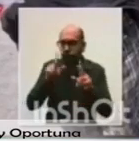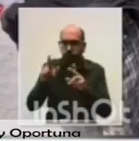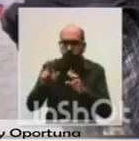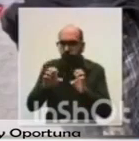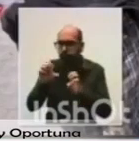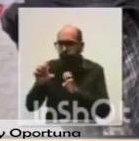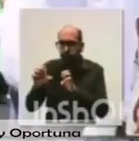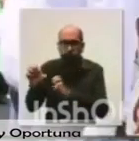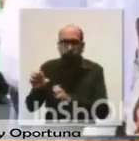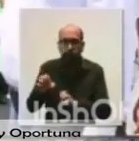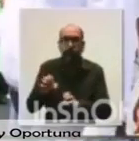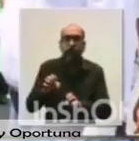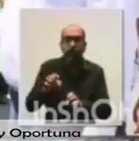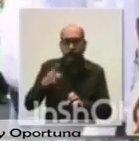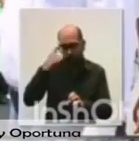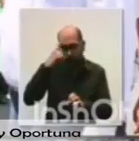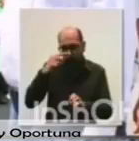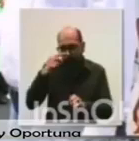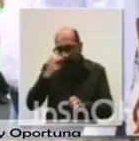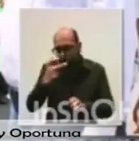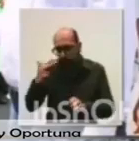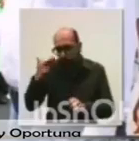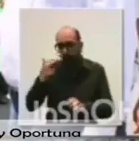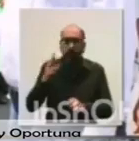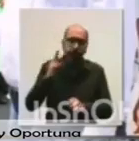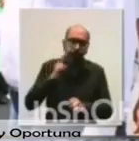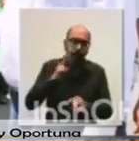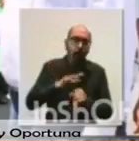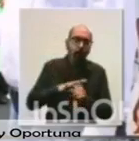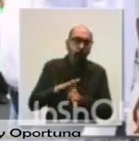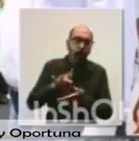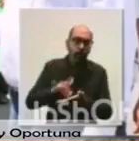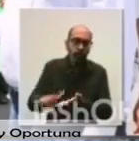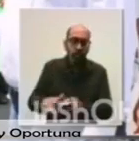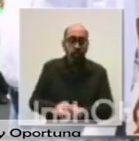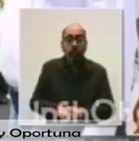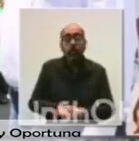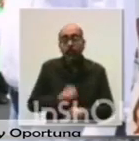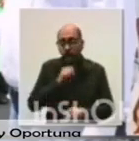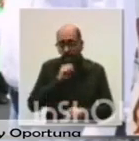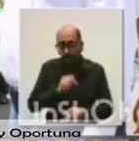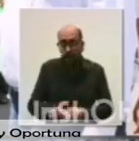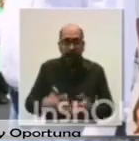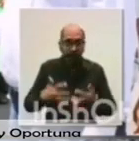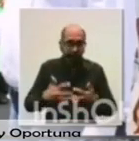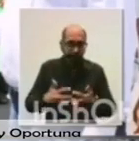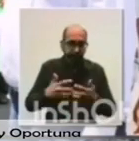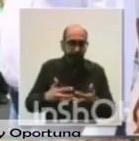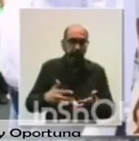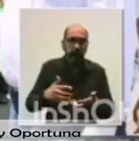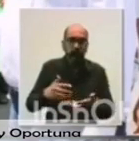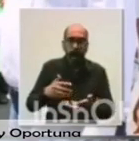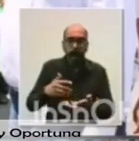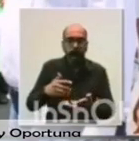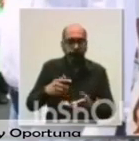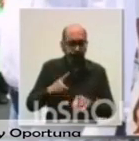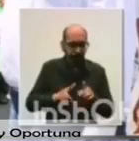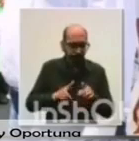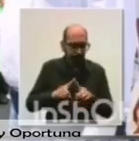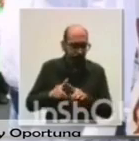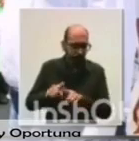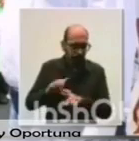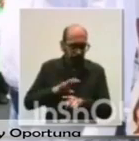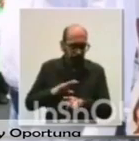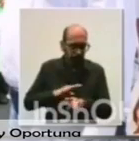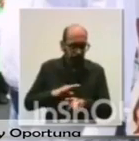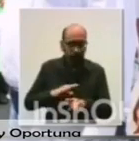van a emprender por parte de estas áreas. También se hizo la entrega de maquinaria en este programa estatal, se priorizó atender